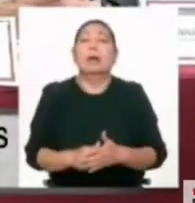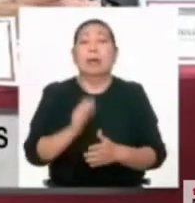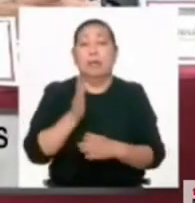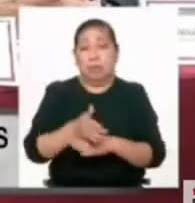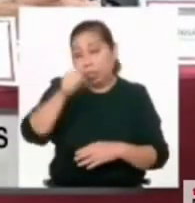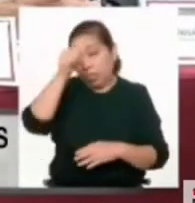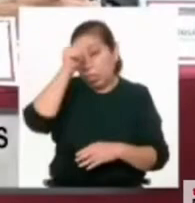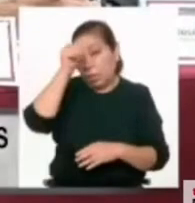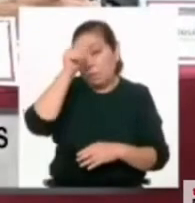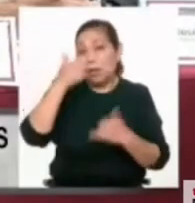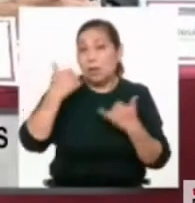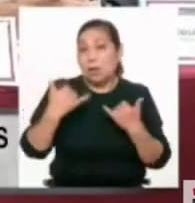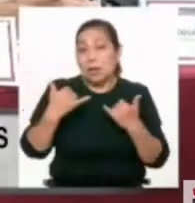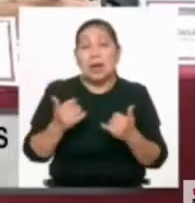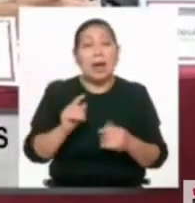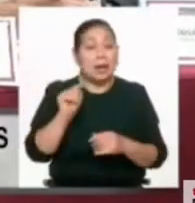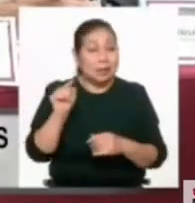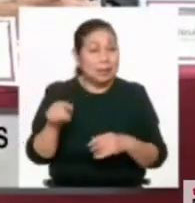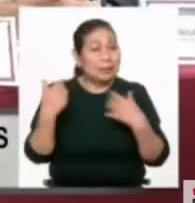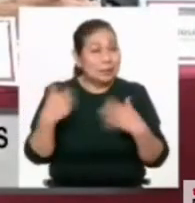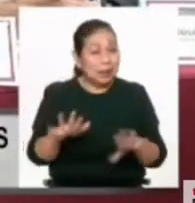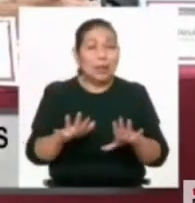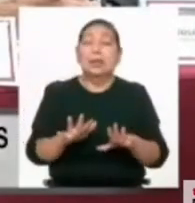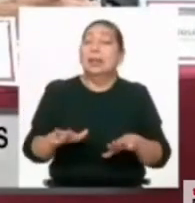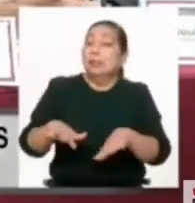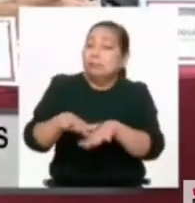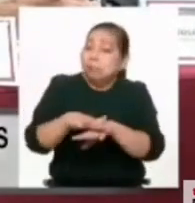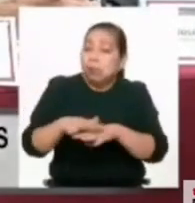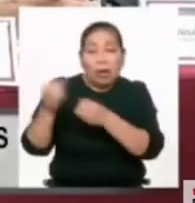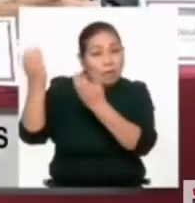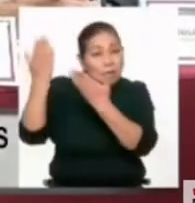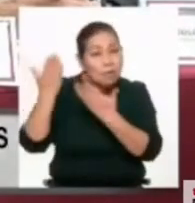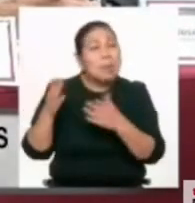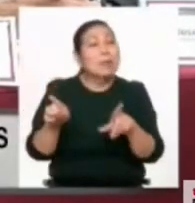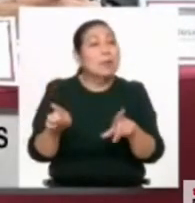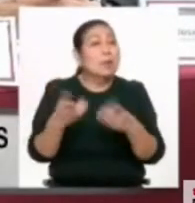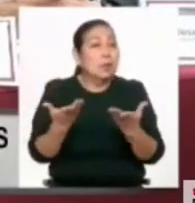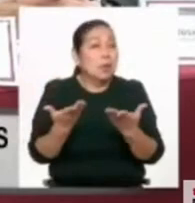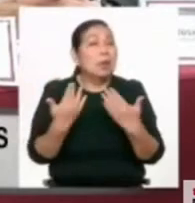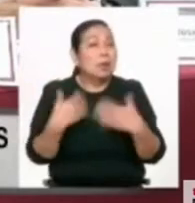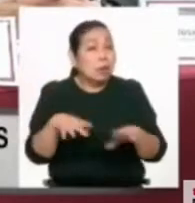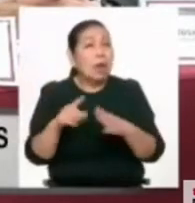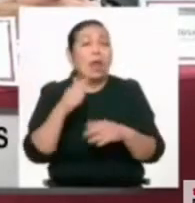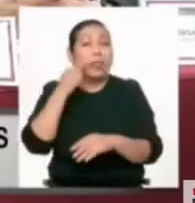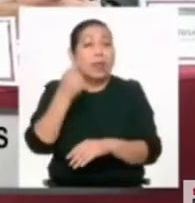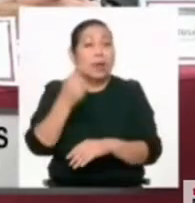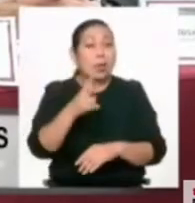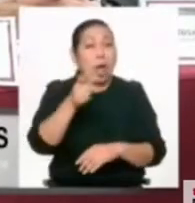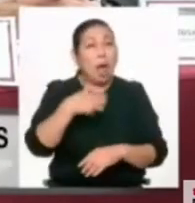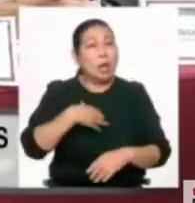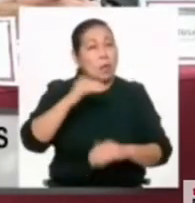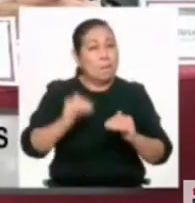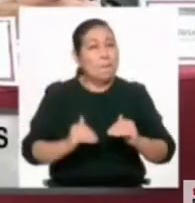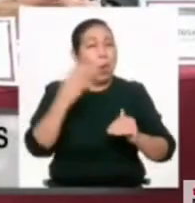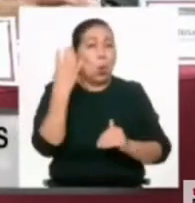día domingo y allí ya ellos han informado también que se ha efectuado la denuncia a 2 mayores de